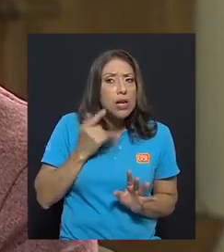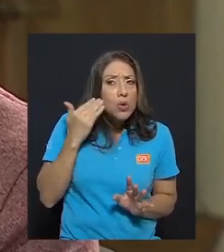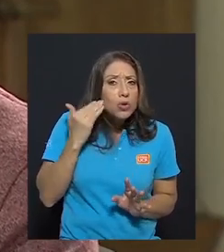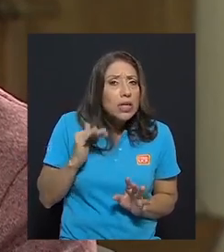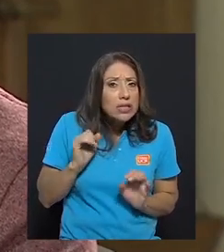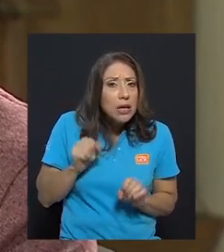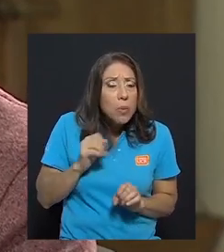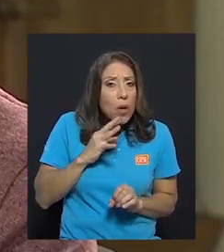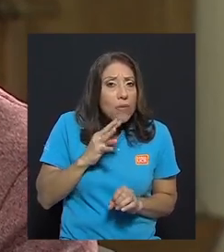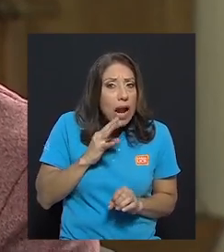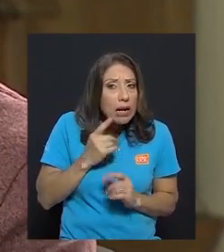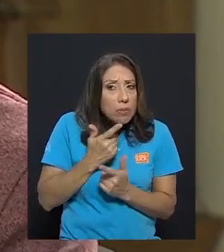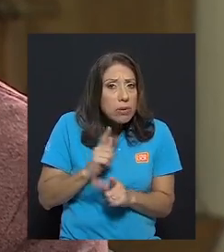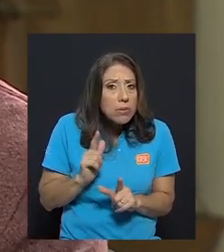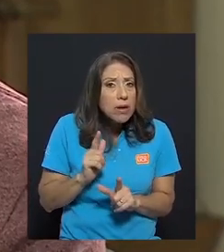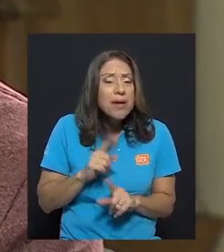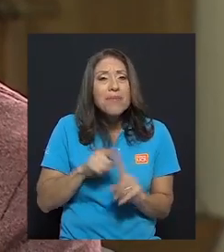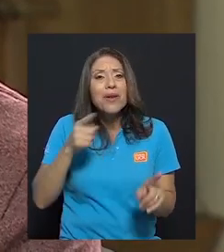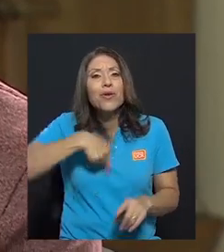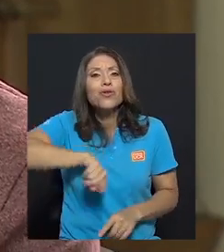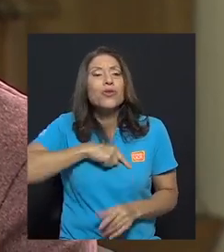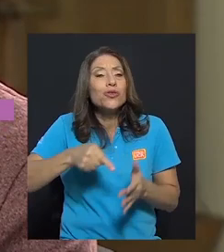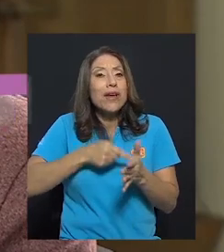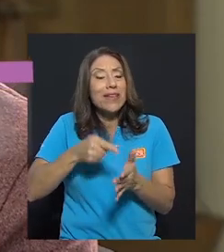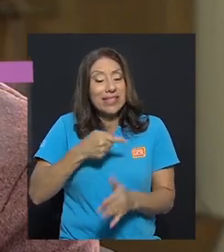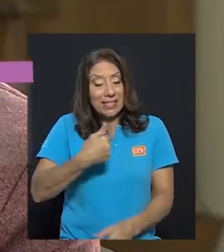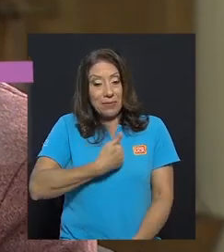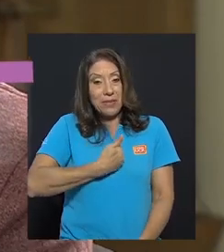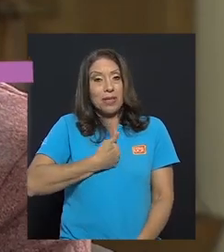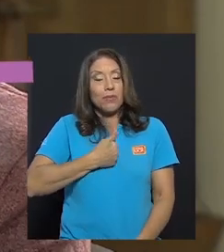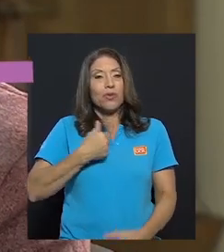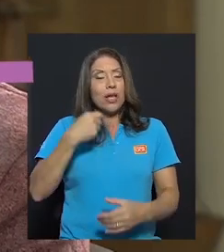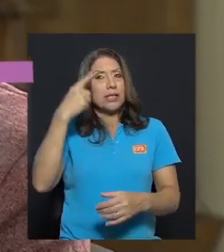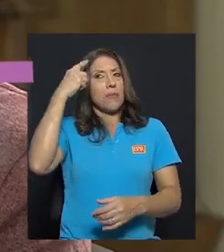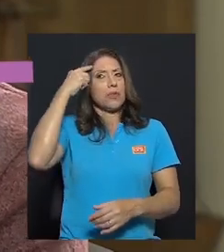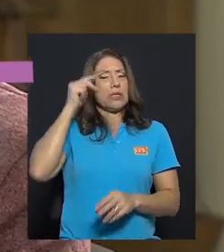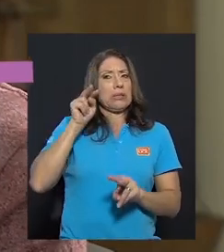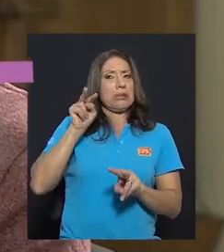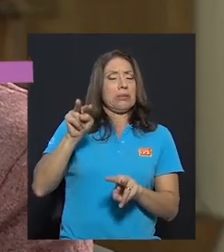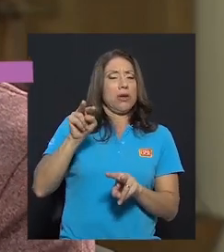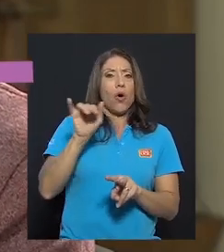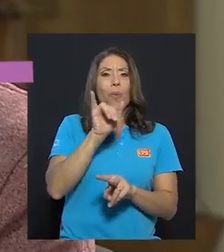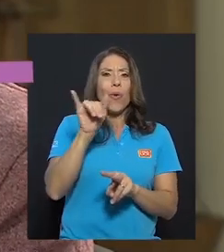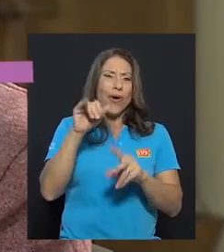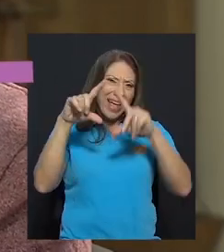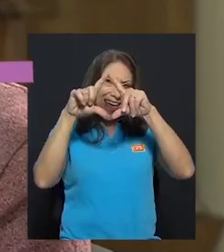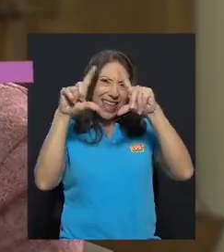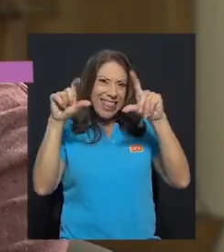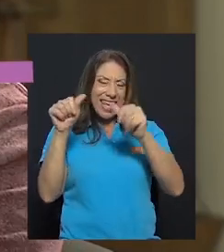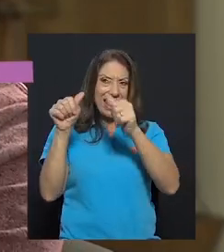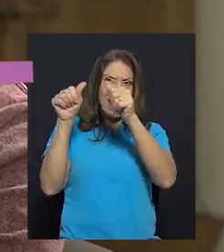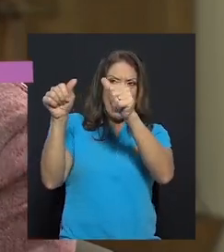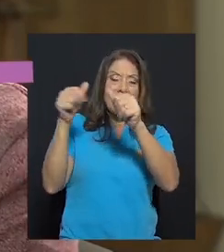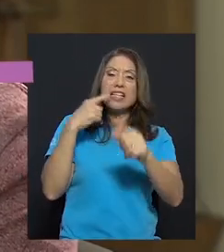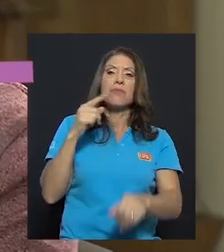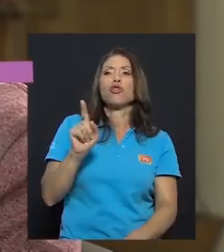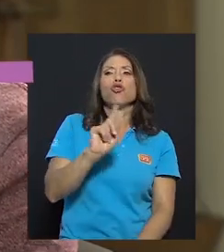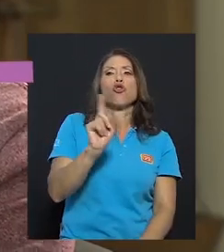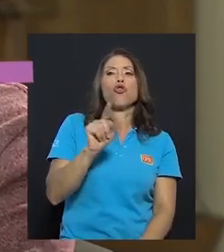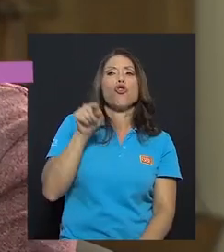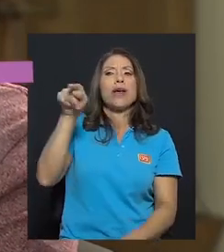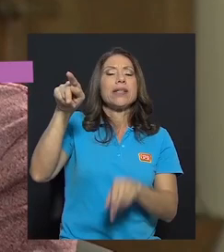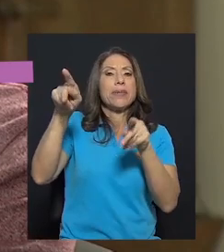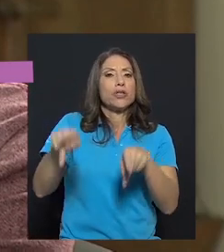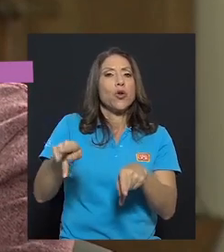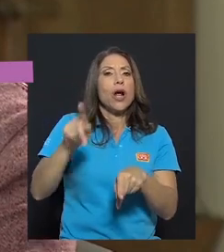Bueno, lo cierto es que nosotros tendemos a crear cierto paradigma y empezamos a etiquetar y decimos, no, es que esta persona, por